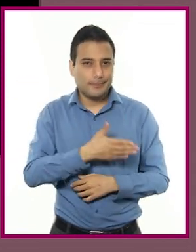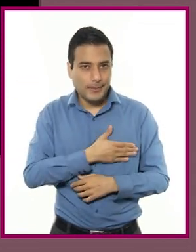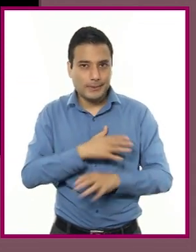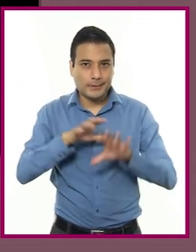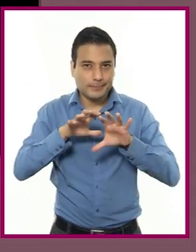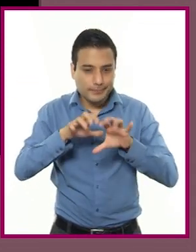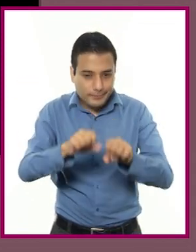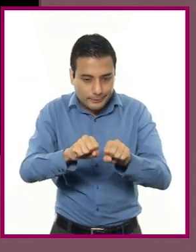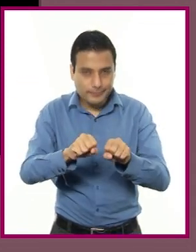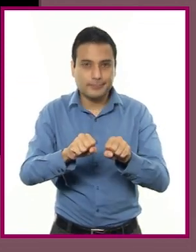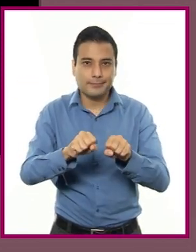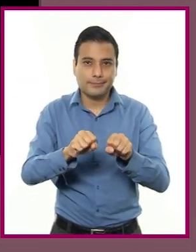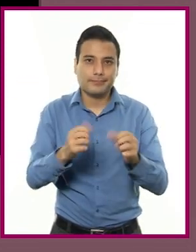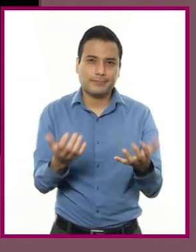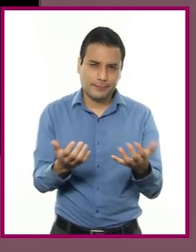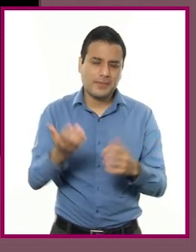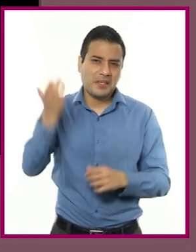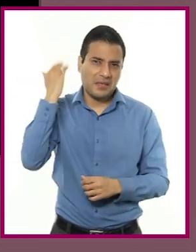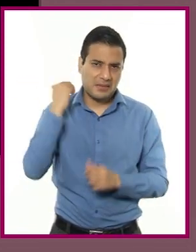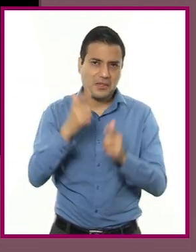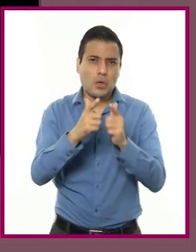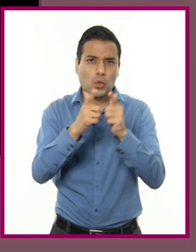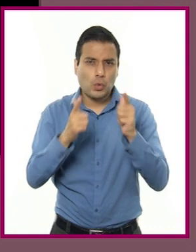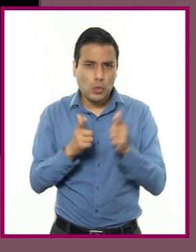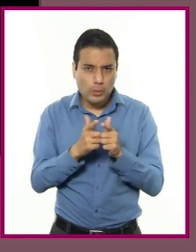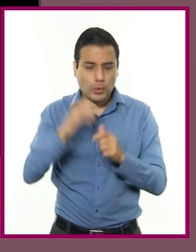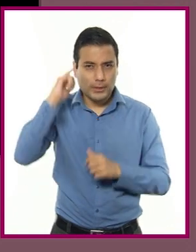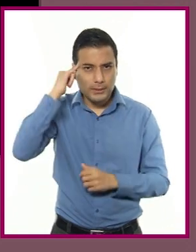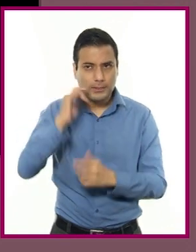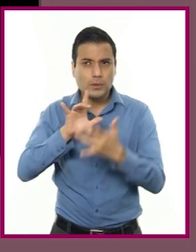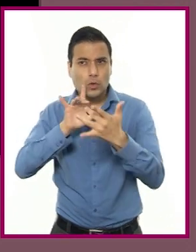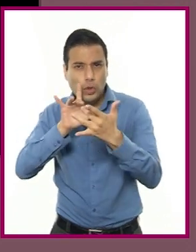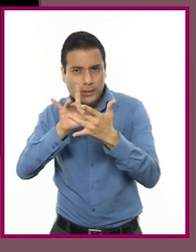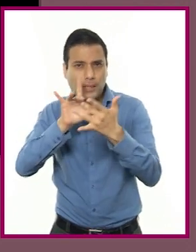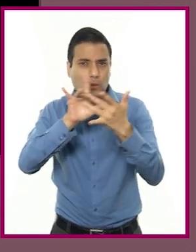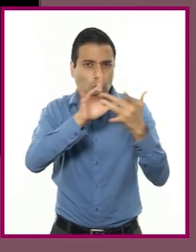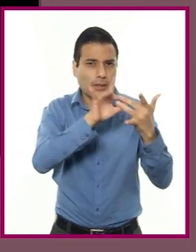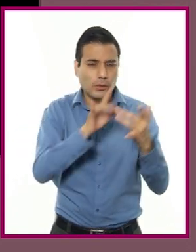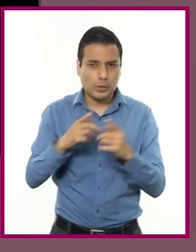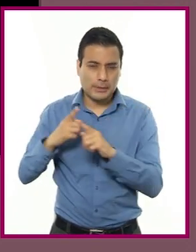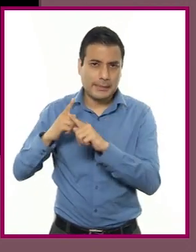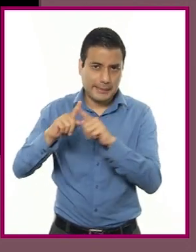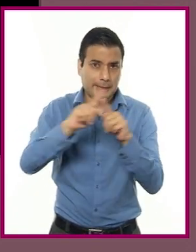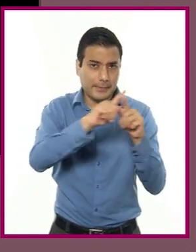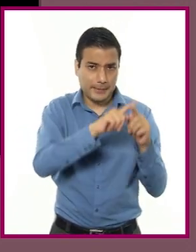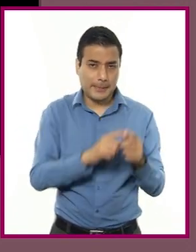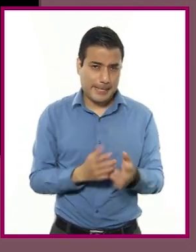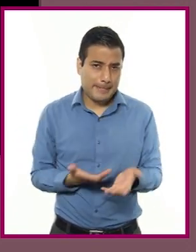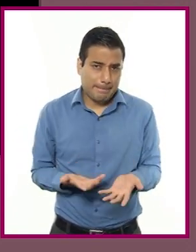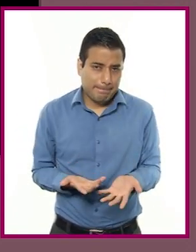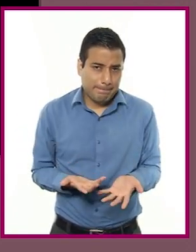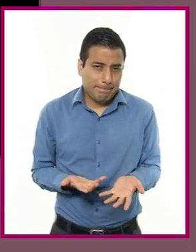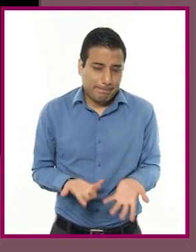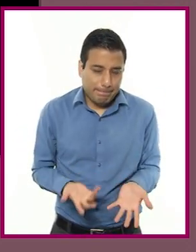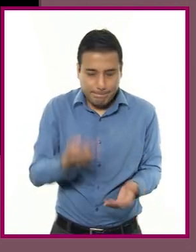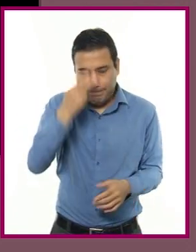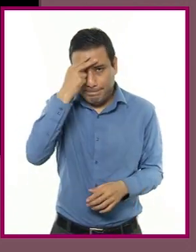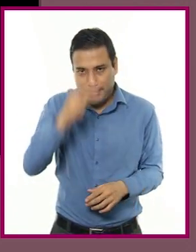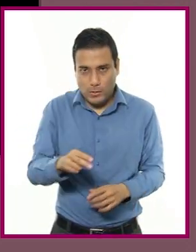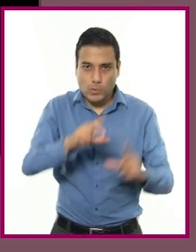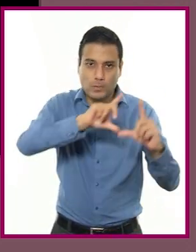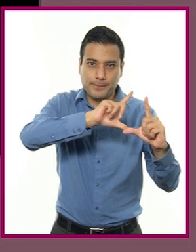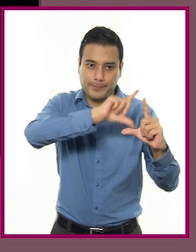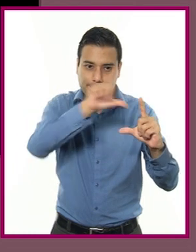en diferentes periodos, casi nunca de manera simultánea, o sea, en un gran territorio como lo es nuestro actual